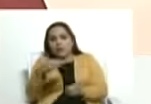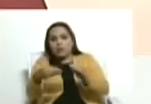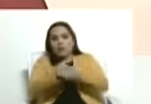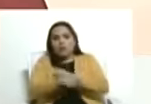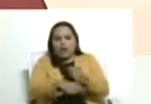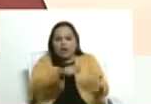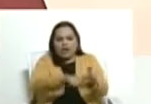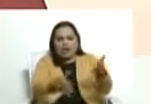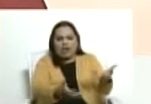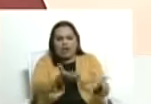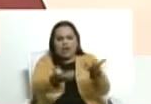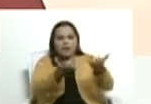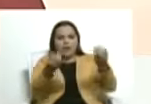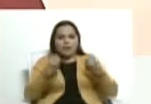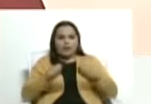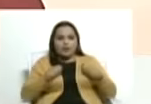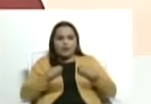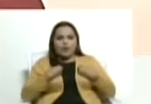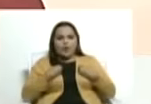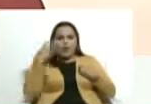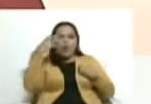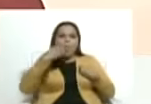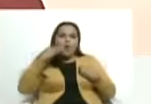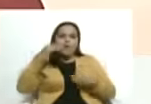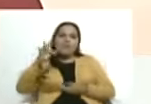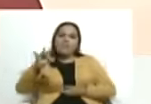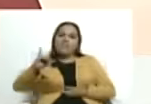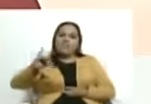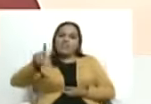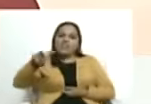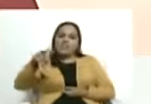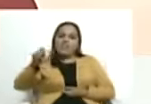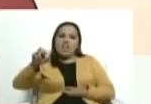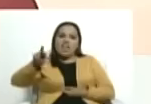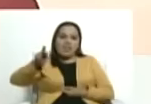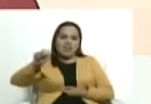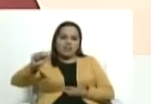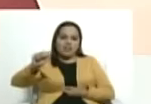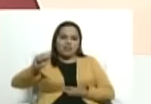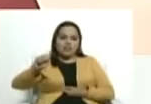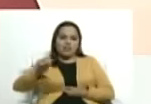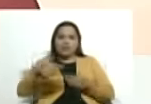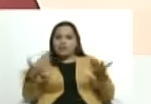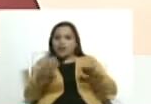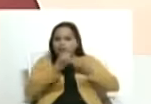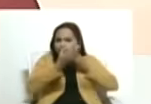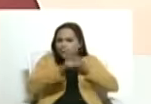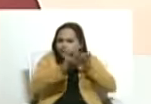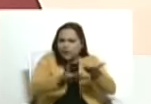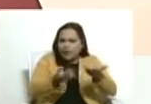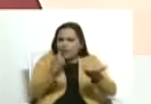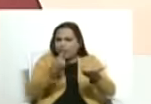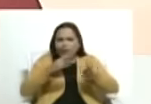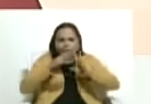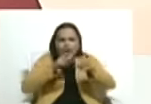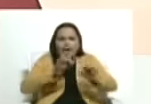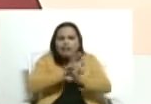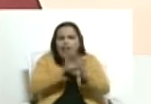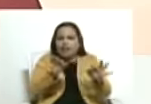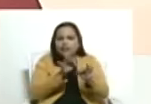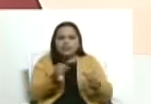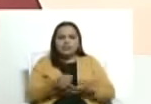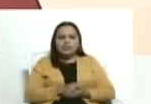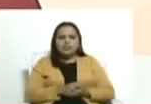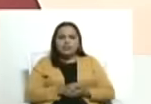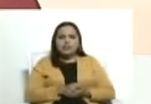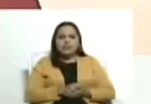quemaron vivo a Orlando Figuera? ¿Cuál declaración de ellos condenando un acto